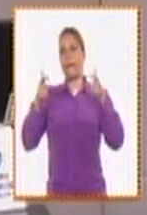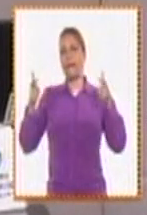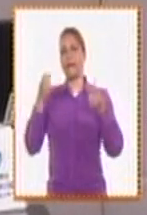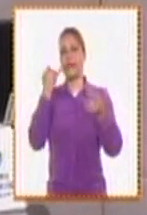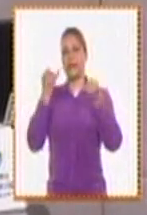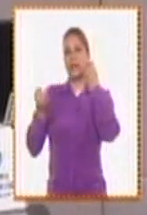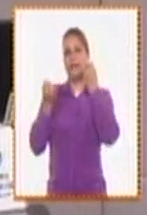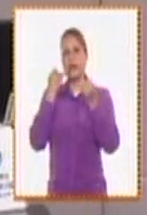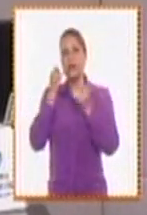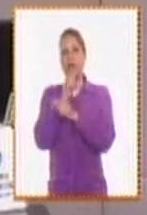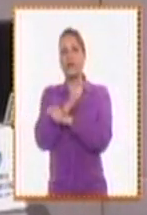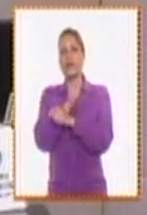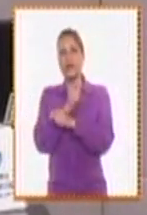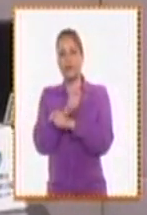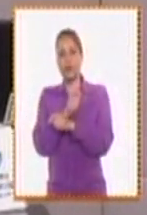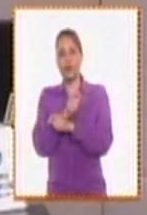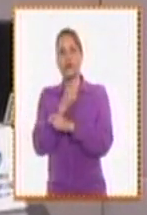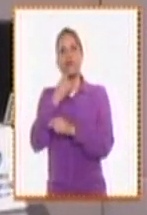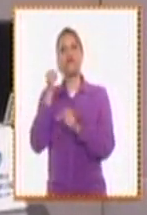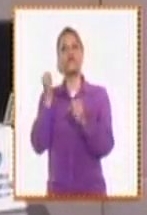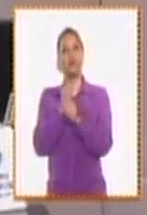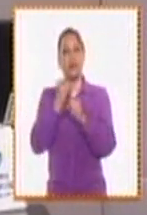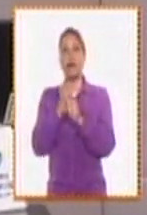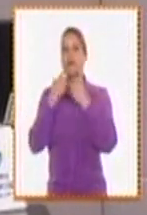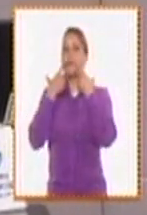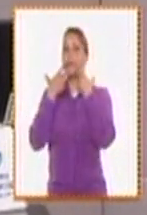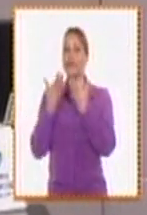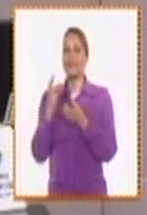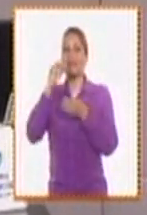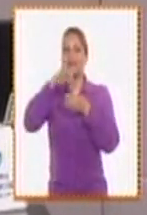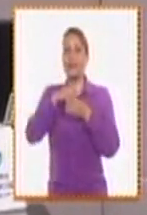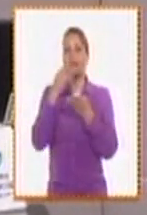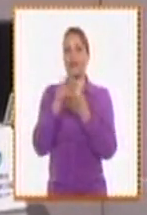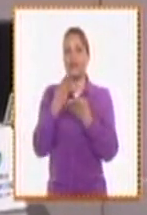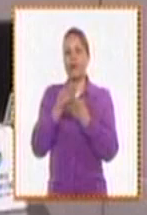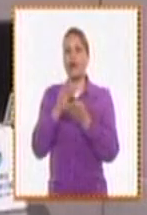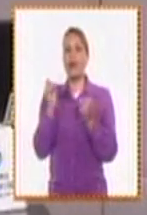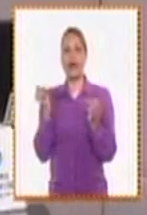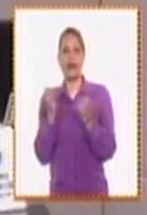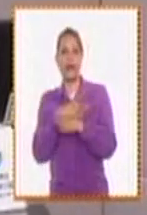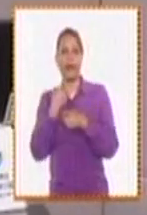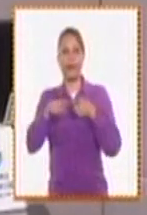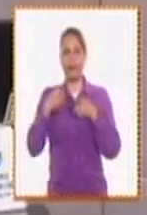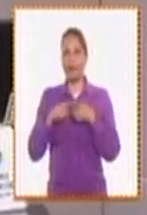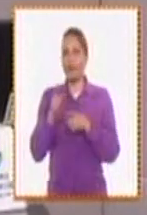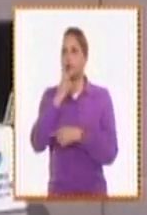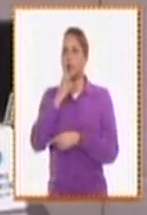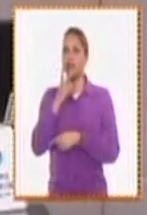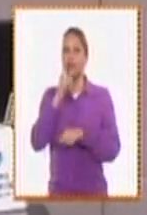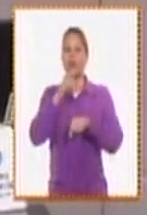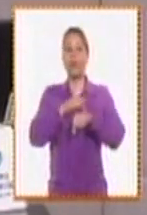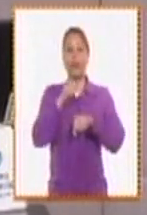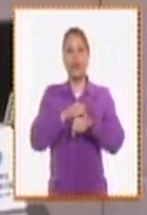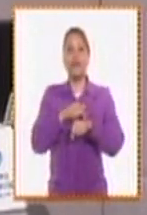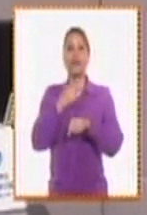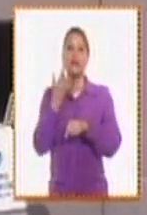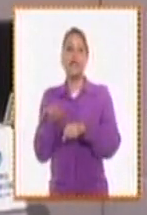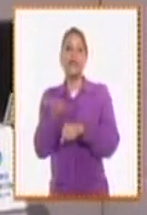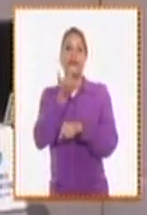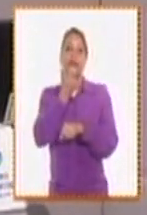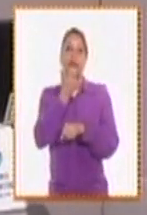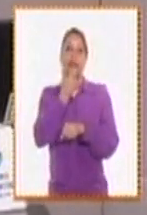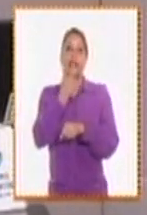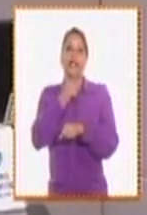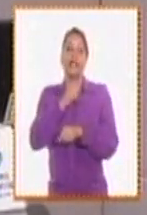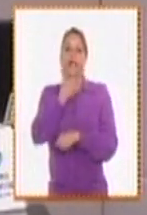identificación de nuestros maestros, que eso ha sido un papel muy importante en el esclarecimiento, en la atención oportuna para evitar que se nos dé